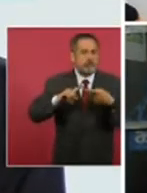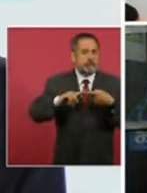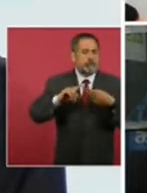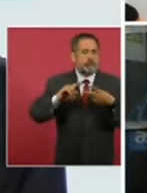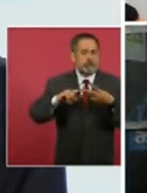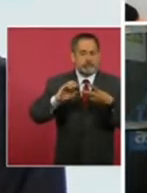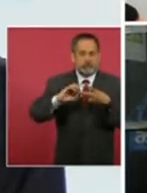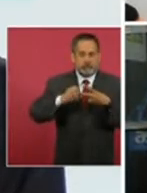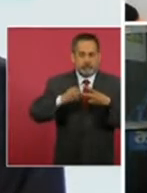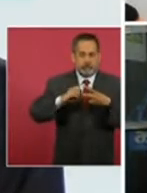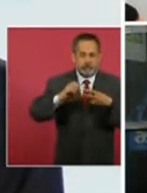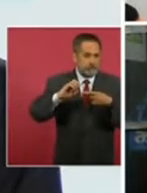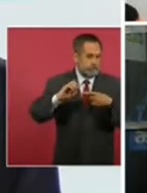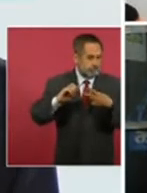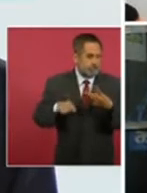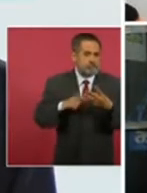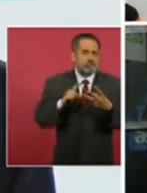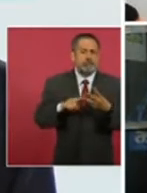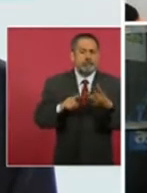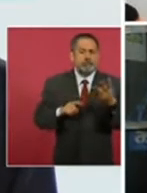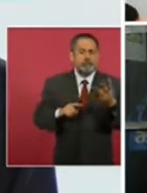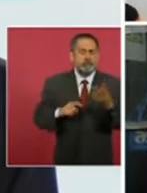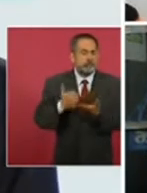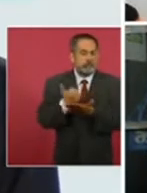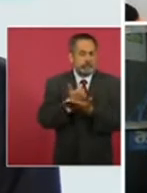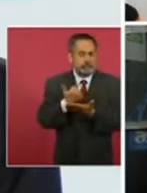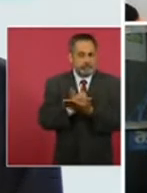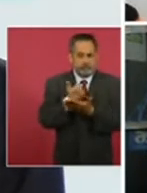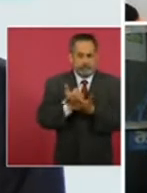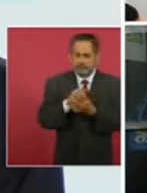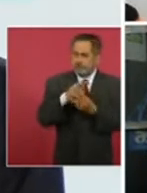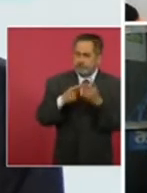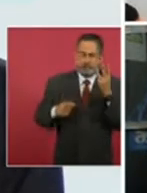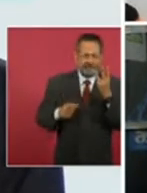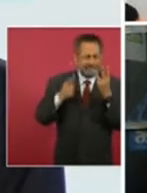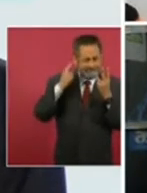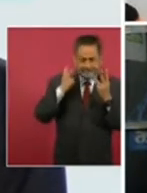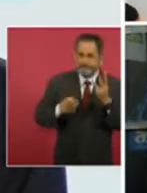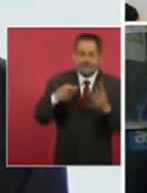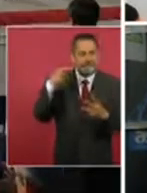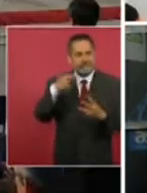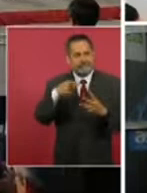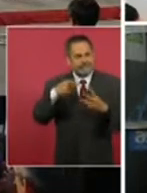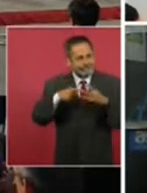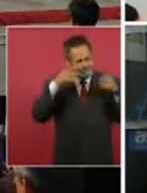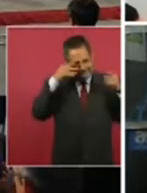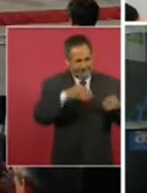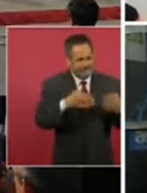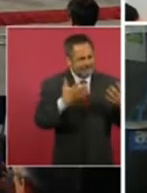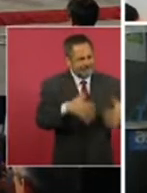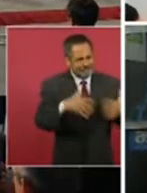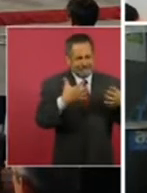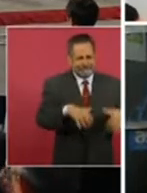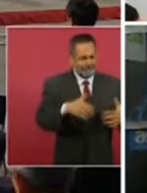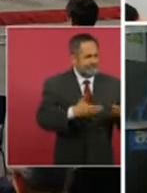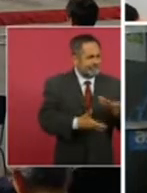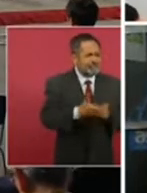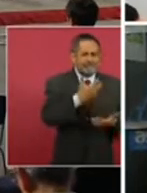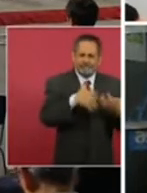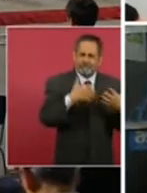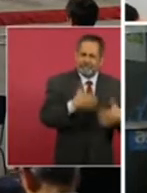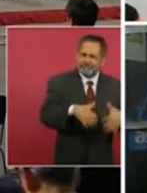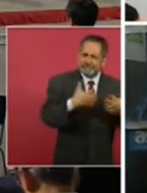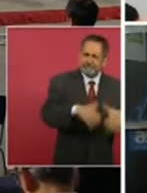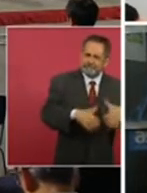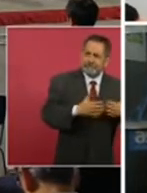como factores de impuestos, pues pasaron de 5.78 a 10.88. Estamos hablando, doctor, de 90%. Entonces, si seguimos haciendo este tipo de